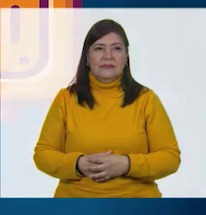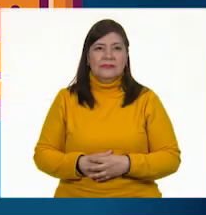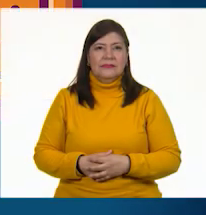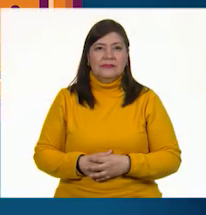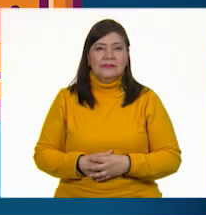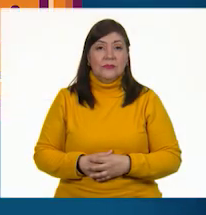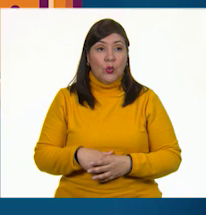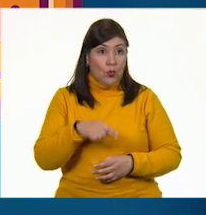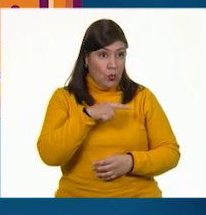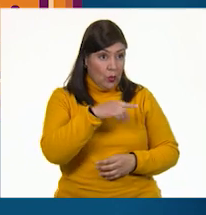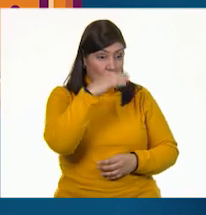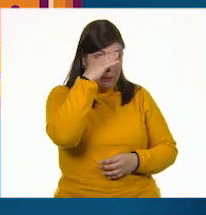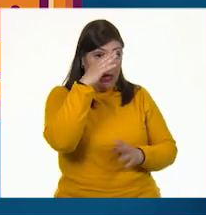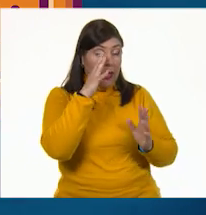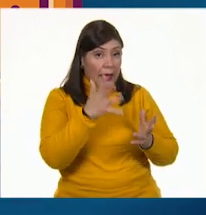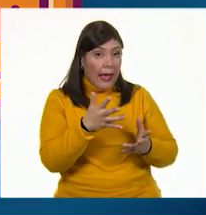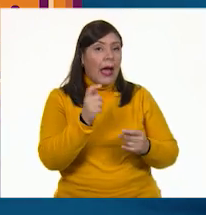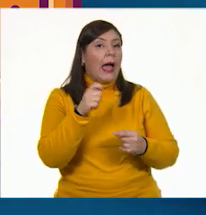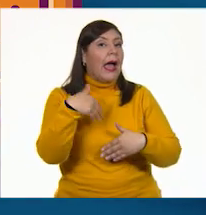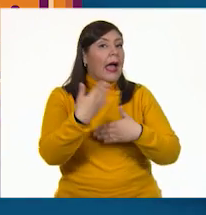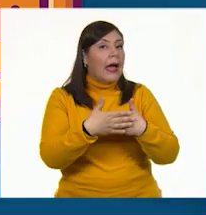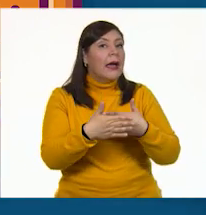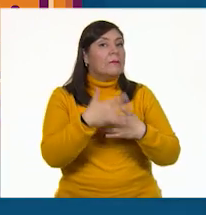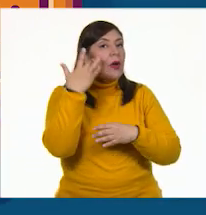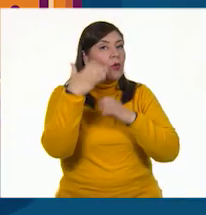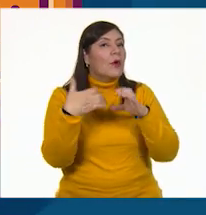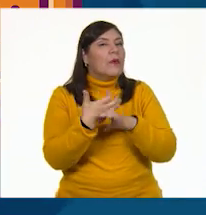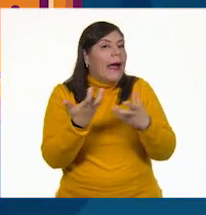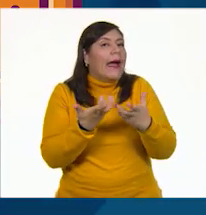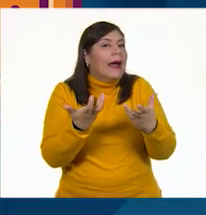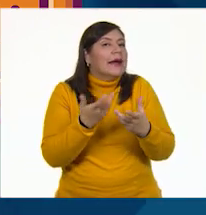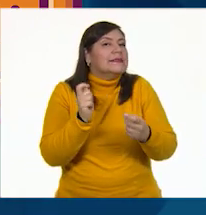¿Ya pensaste qué quieres hacer para tu cumpleaños?